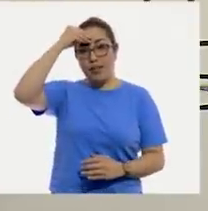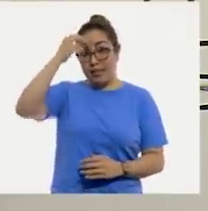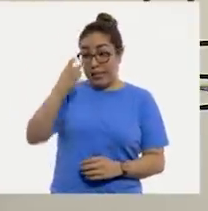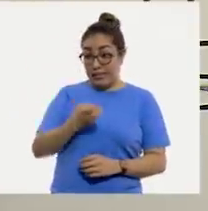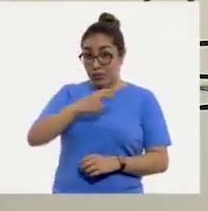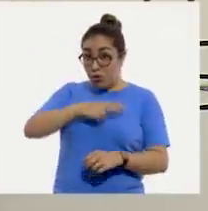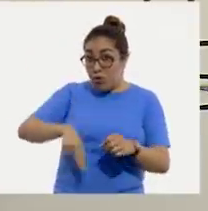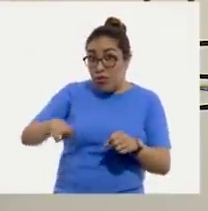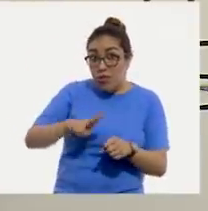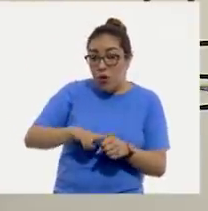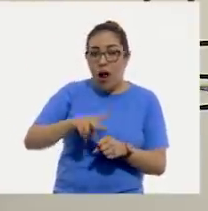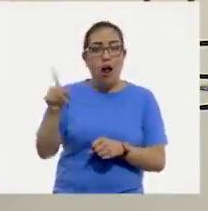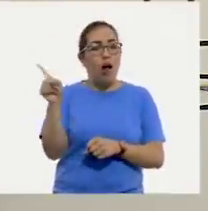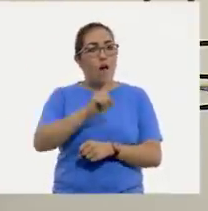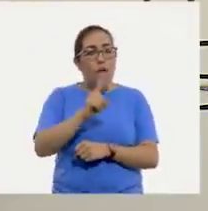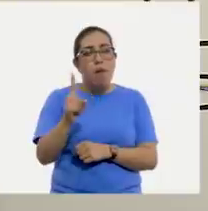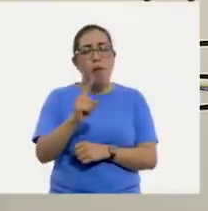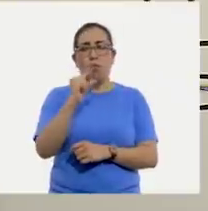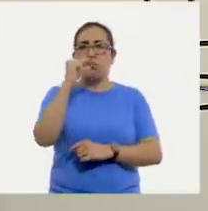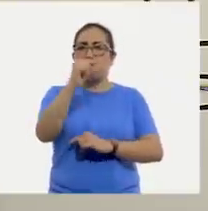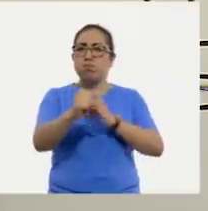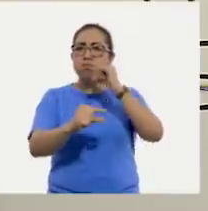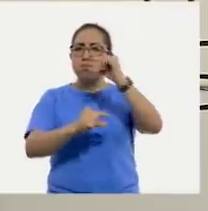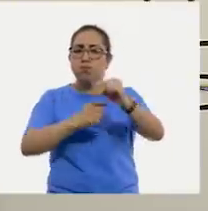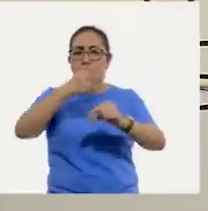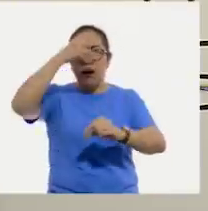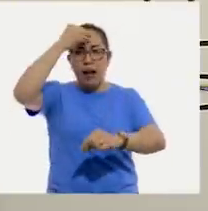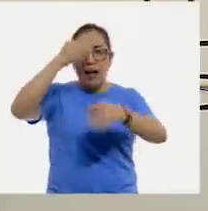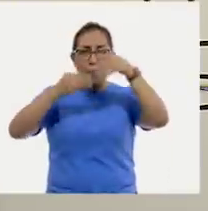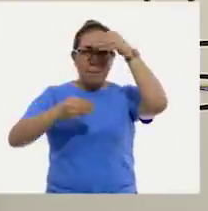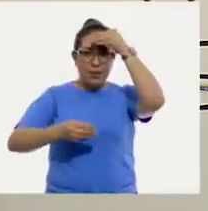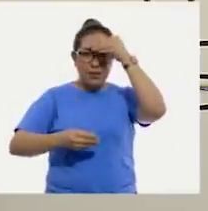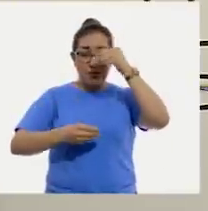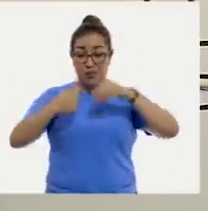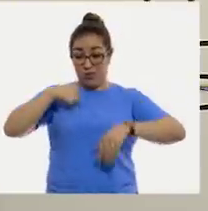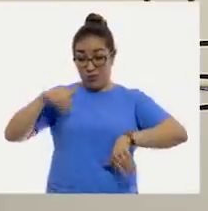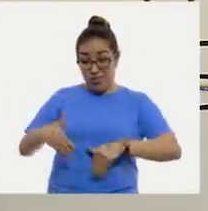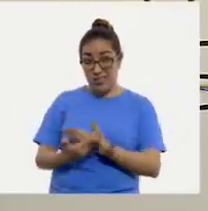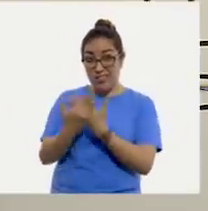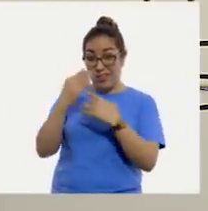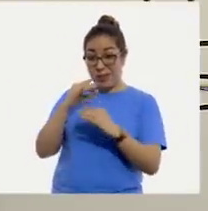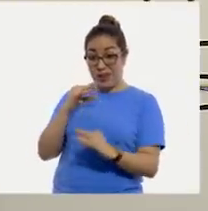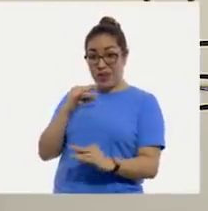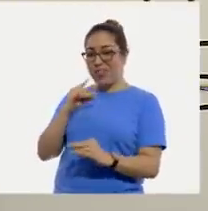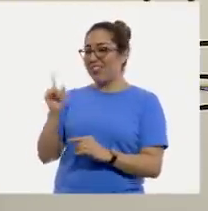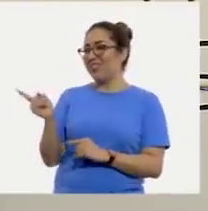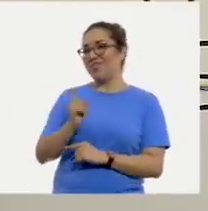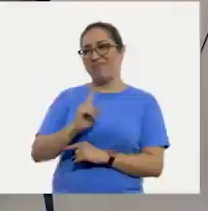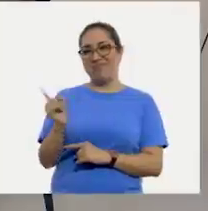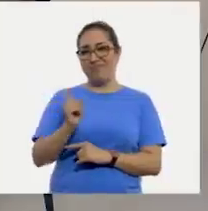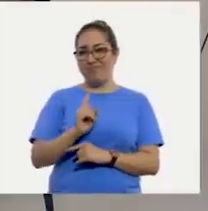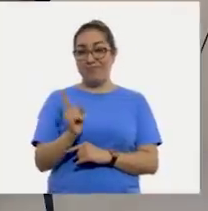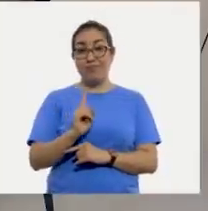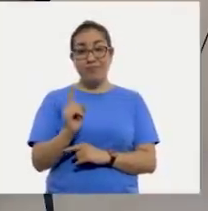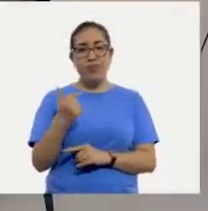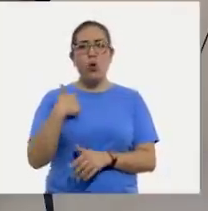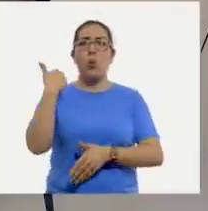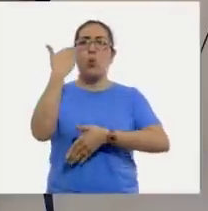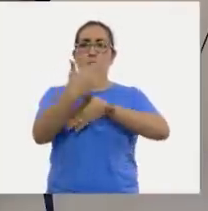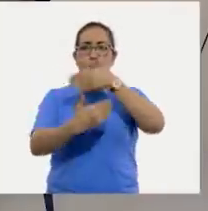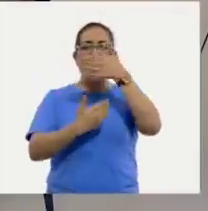natural, algo que no es, que no naciste con una flauta, con un violonchelo, cuando naciste.